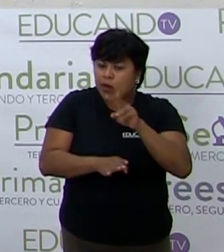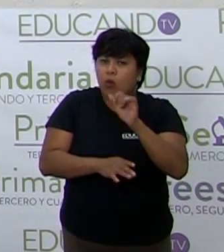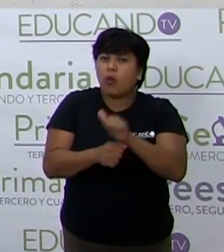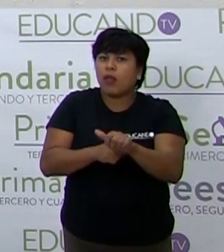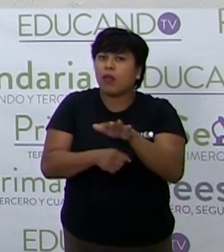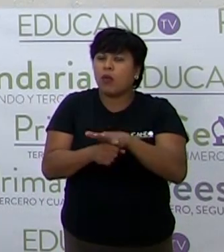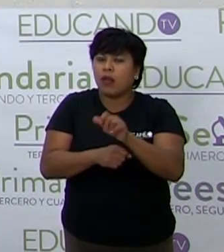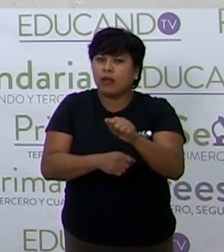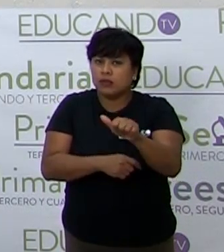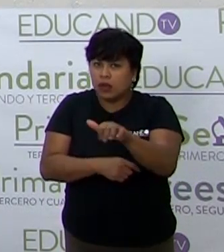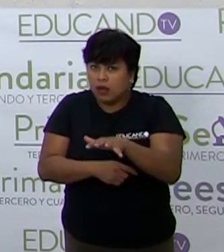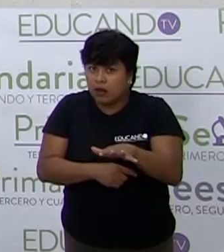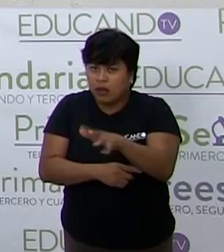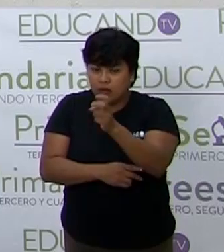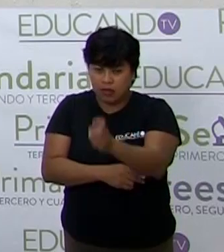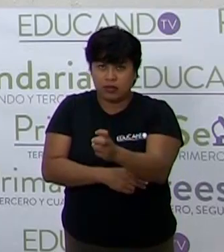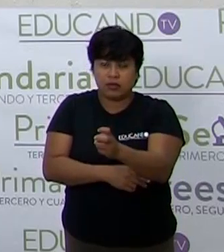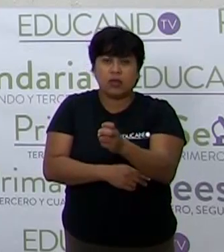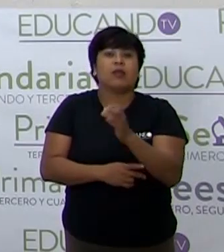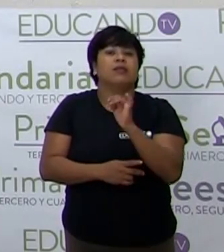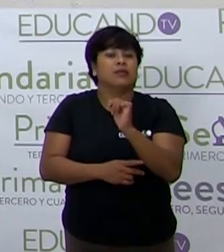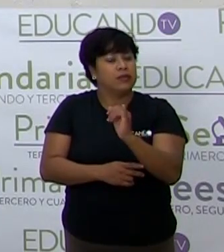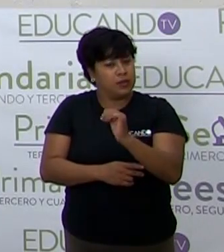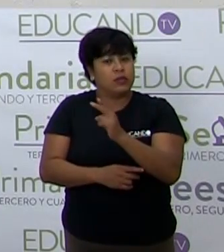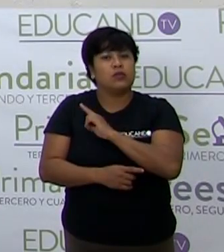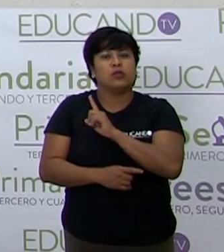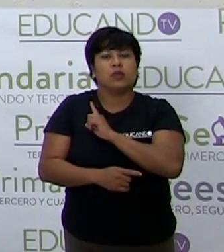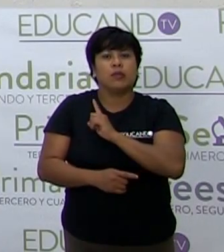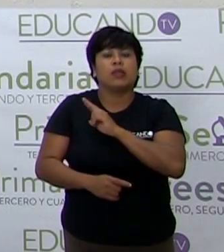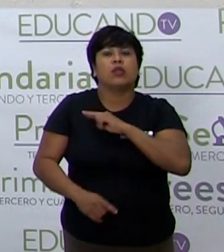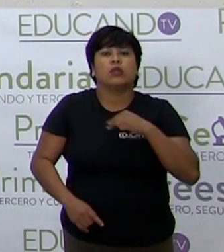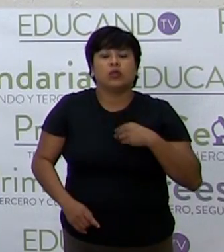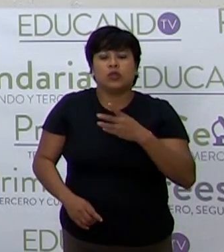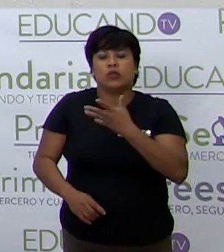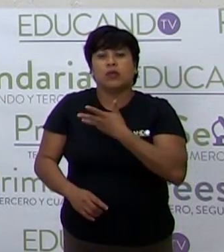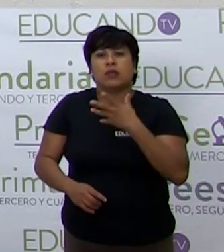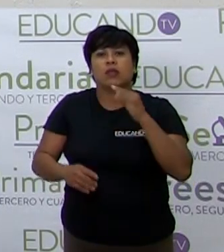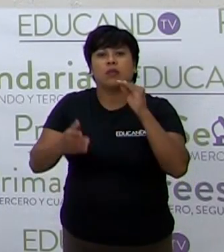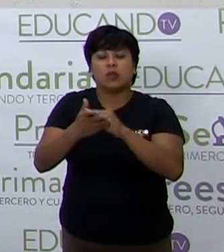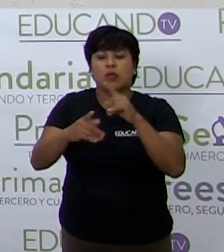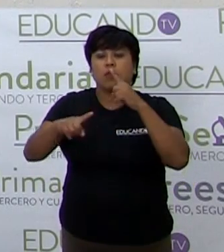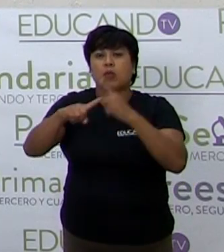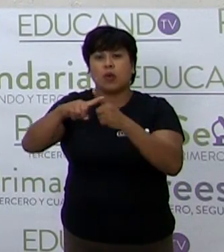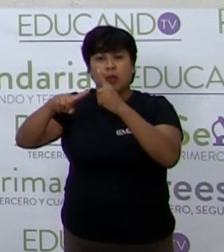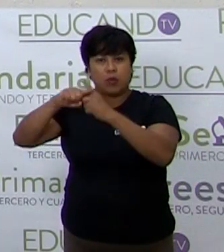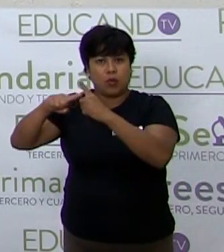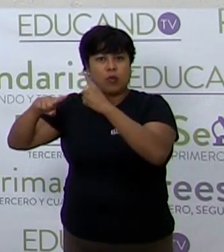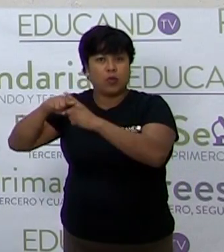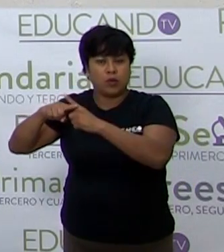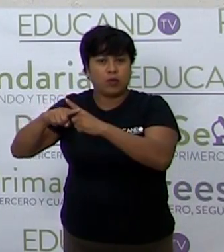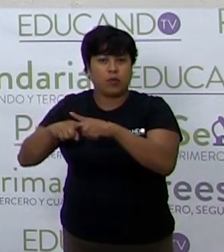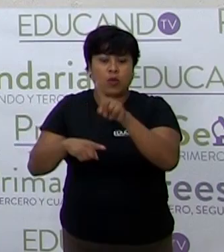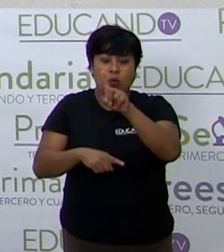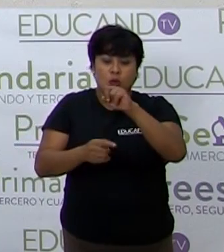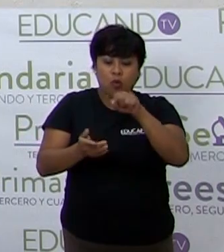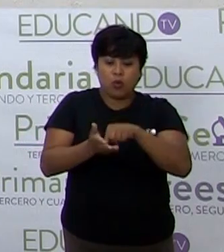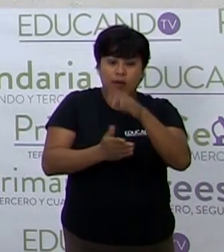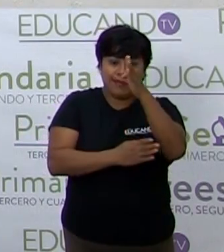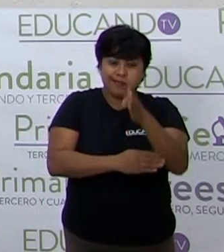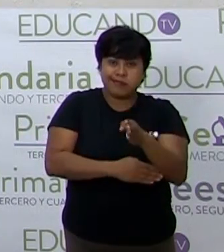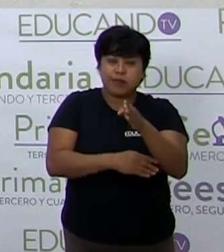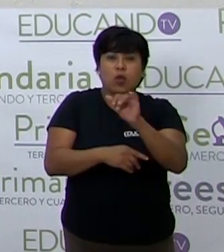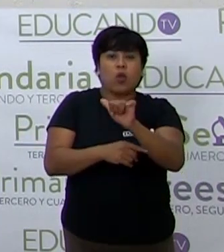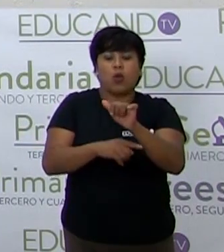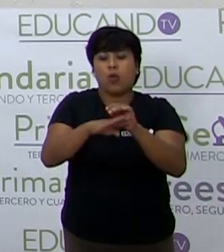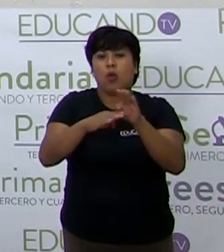figura? Claro que sí. Únicamente tendríamos que multiplicar un lado por la base o